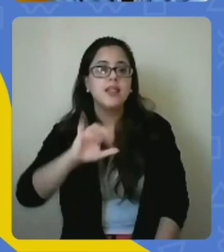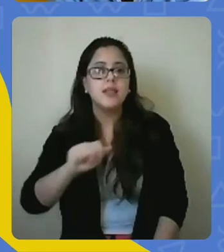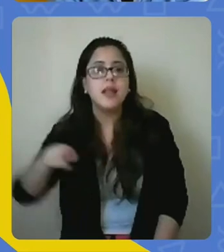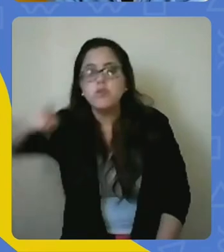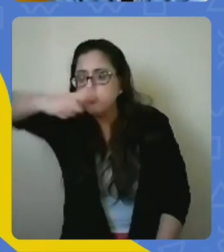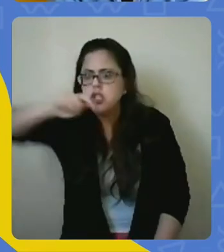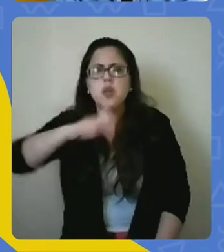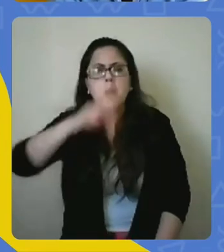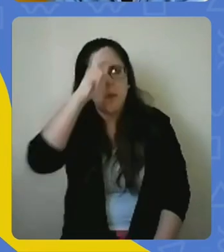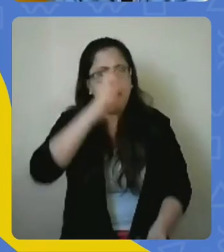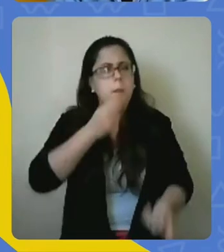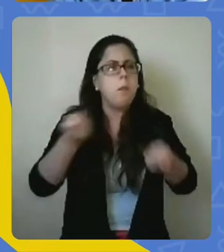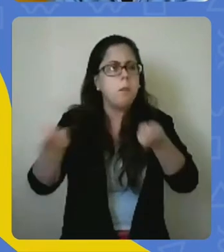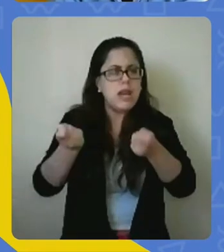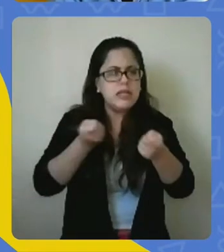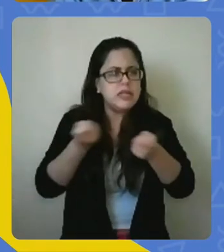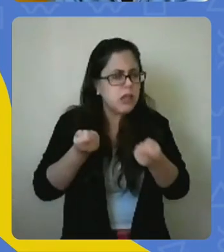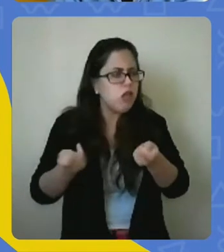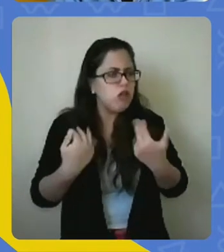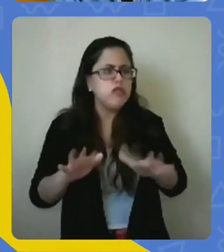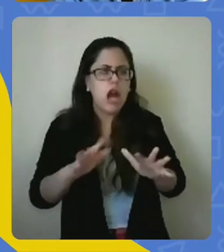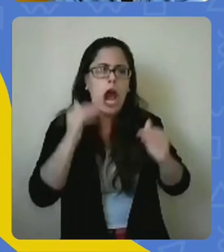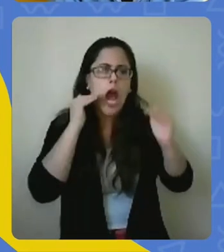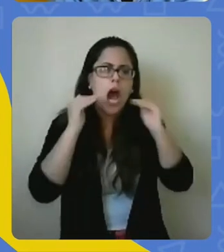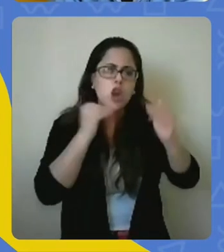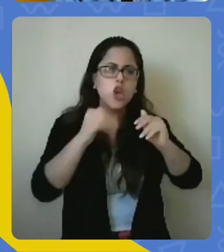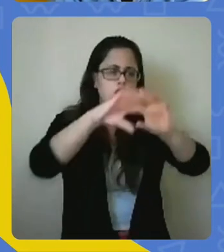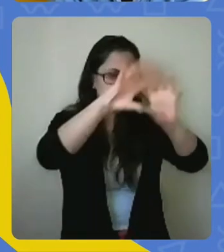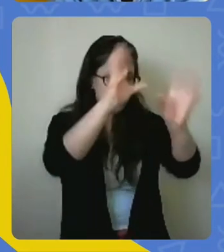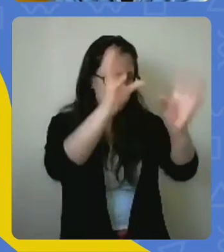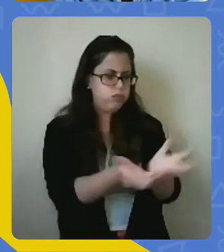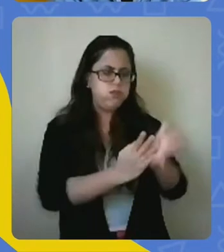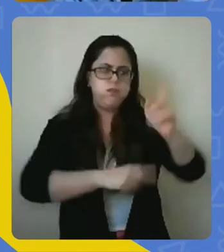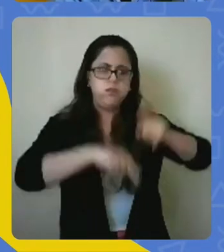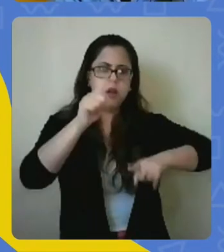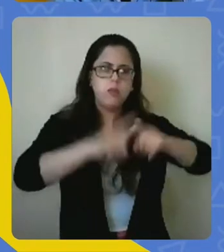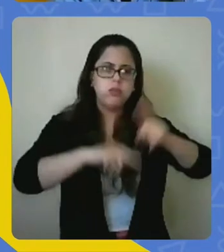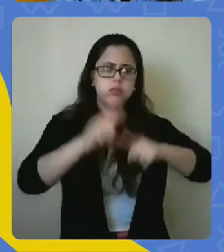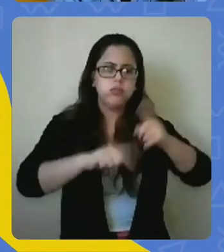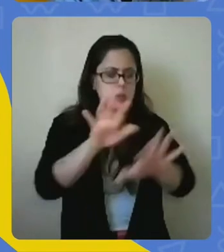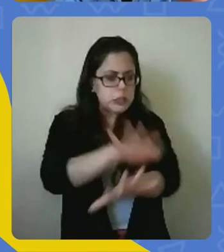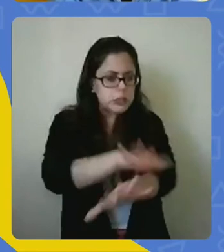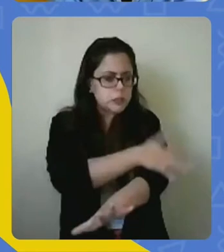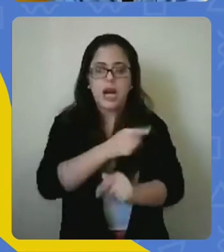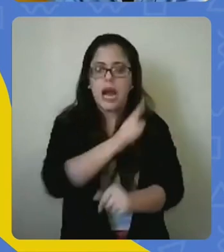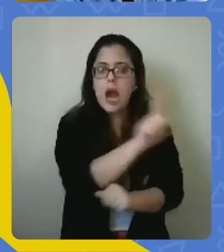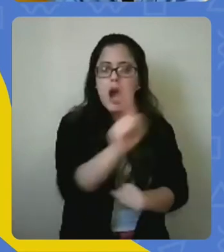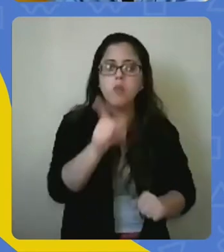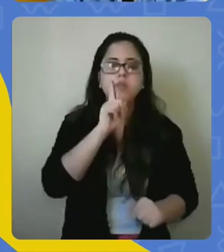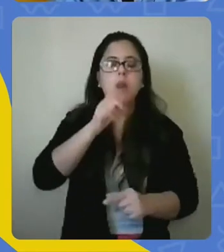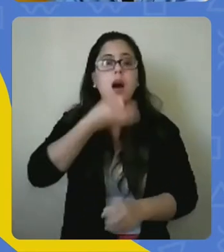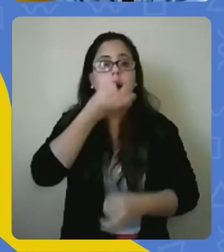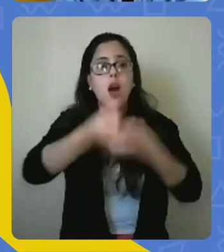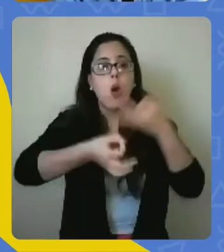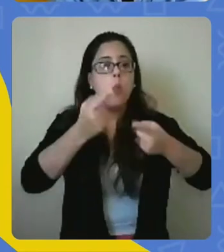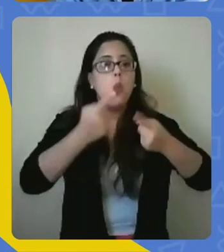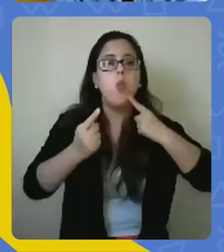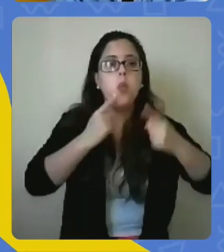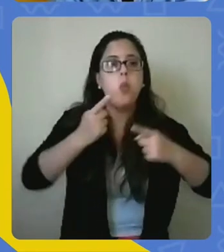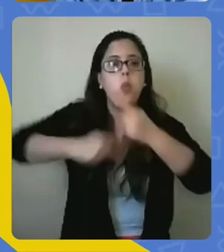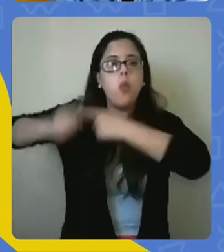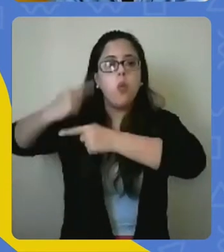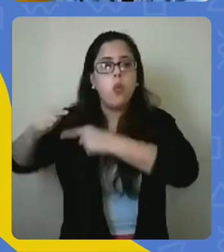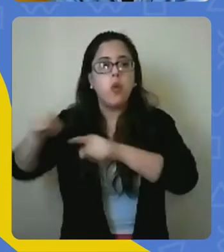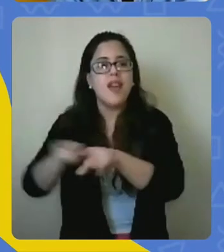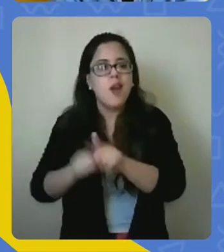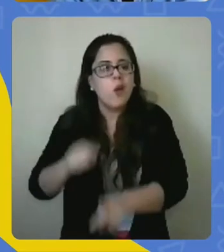en el planeta Tierra. Cada uno tiene su cuento, su historia, y fueron pensados